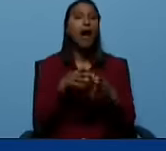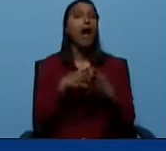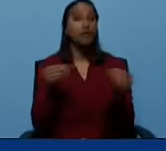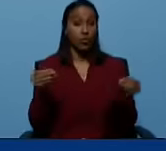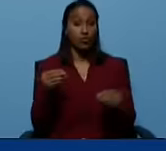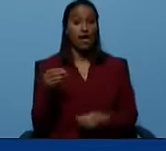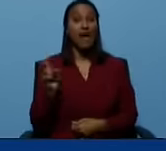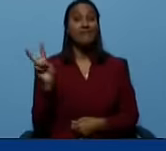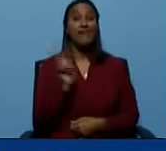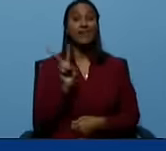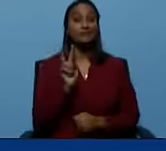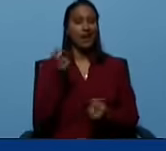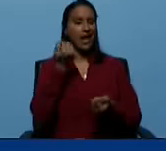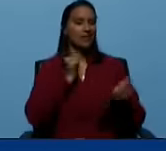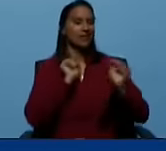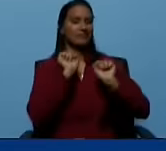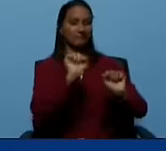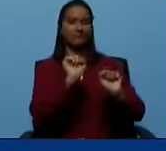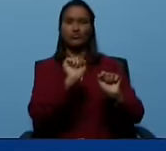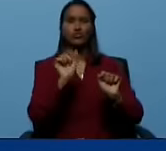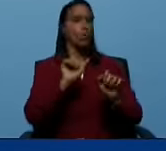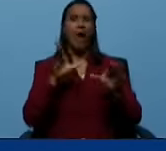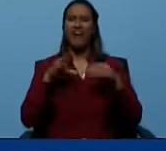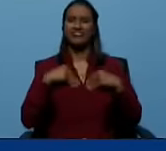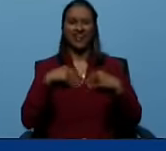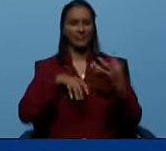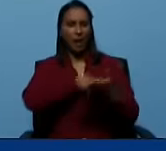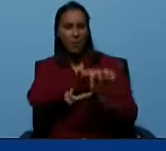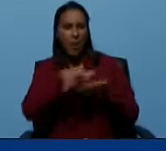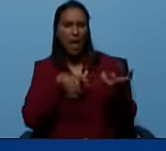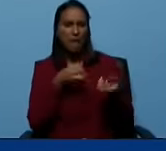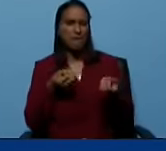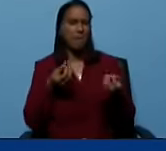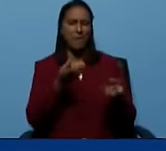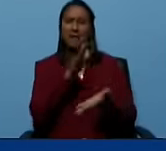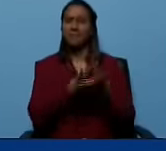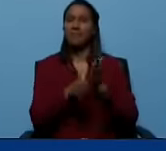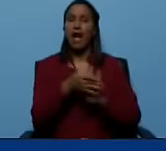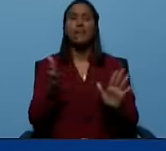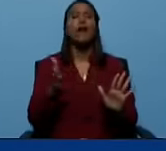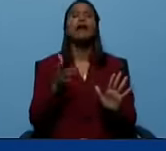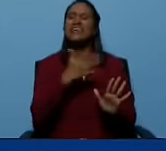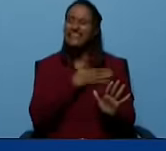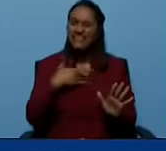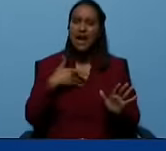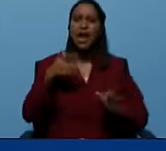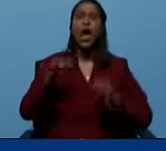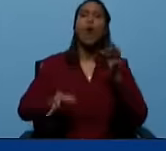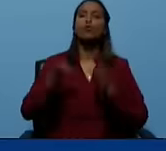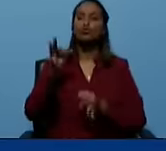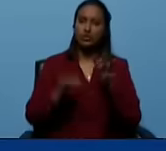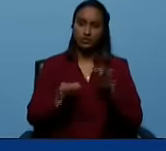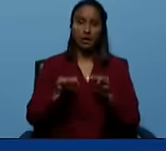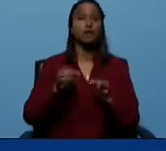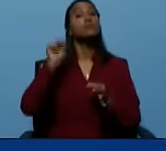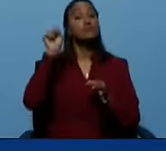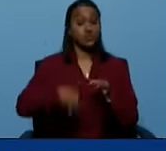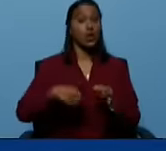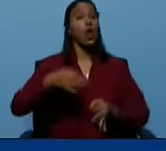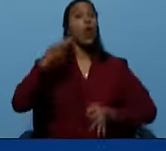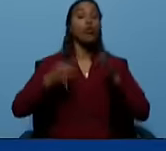en Venezuela rechaza la violencia y quiere justicia, y va a haber justicia, justicia severa en